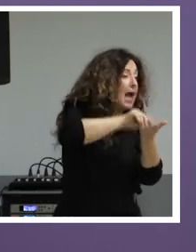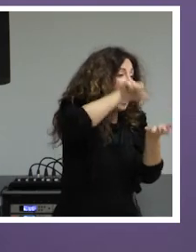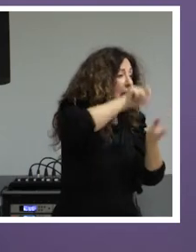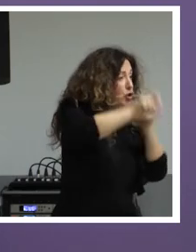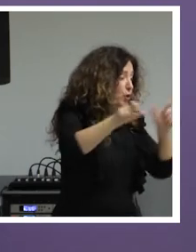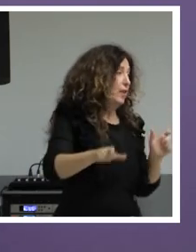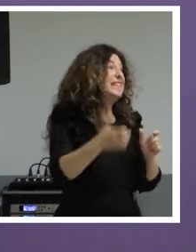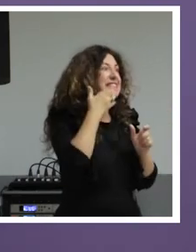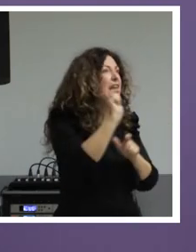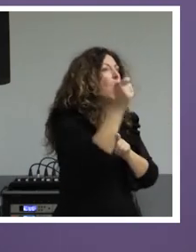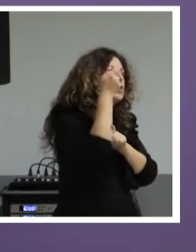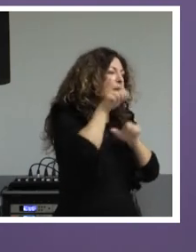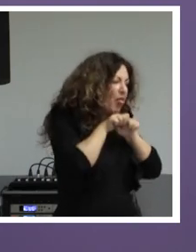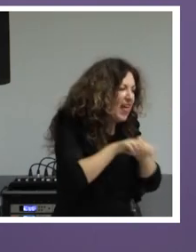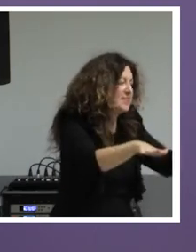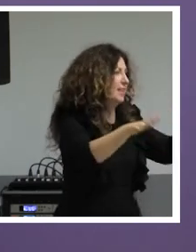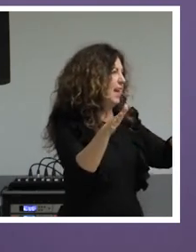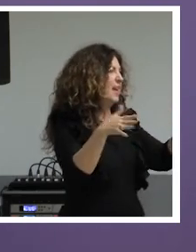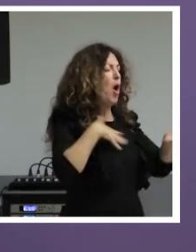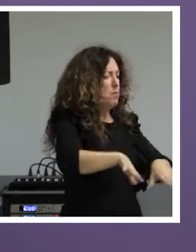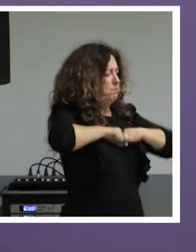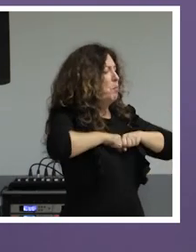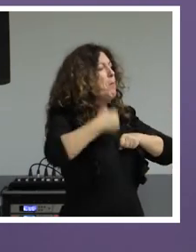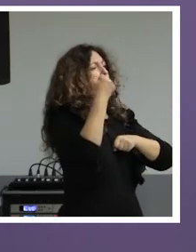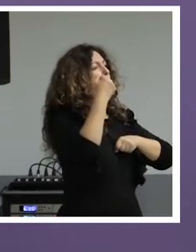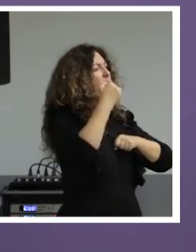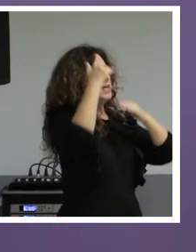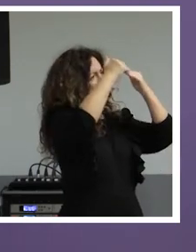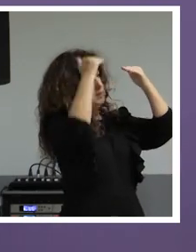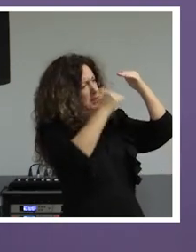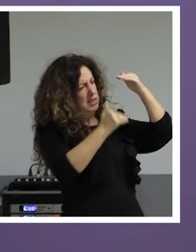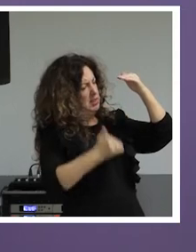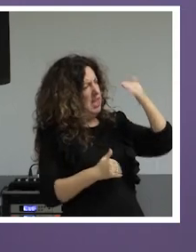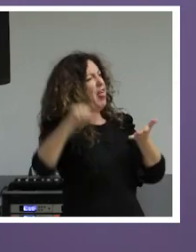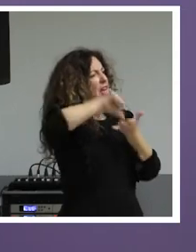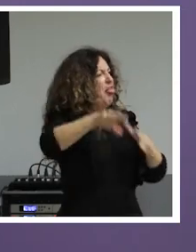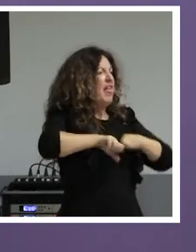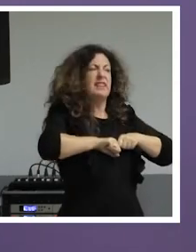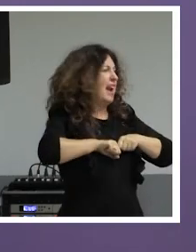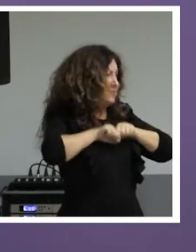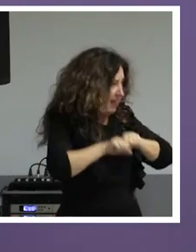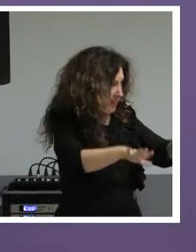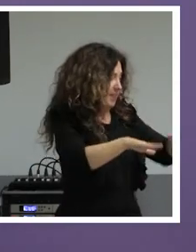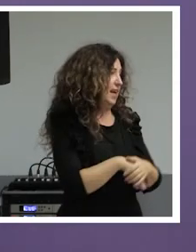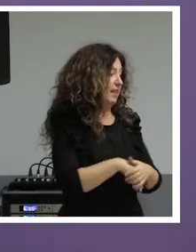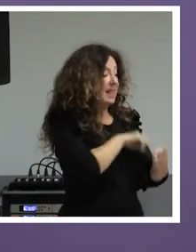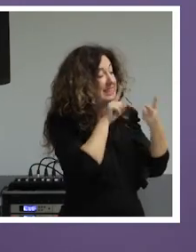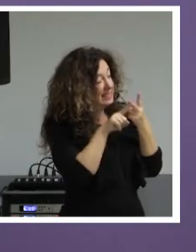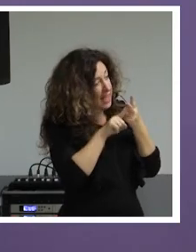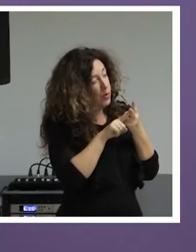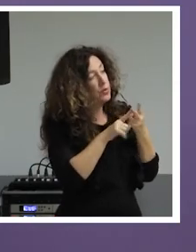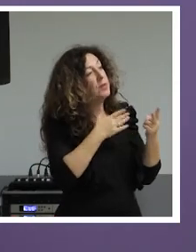son los enemigos de lo público los fanáticos de la contaminación de esta manera lo que van a tener que hacer es escuchar a los ciudadanos